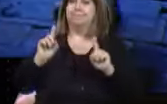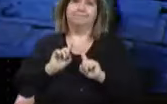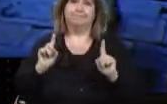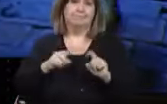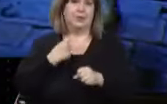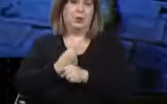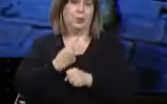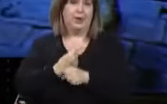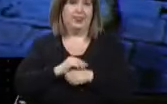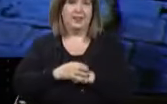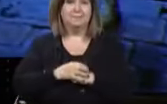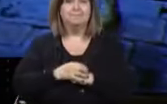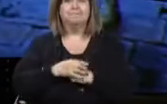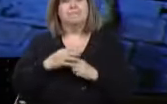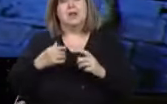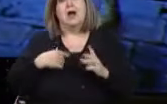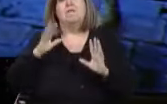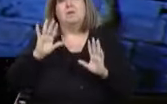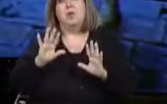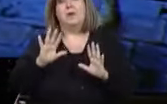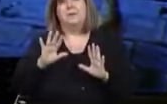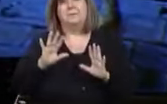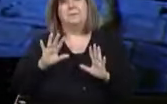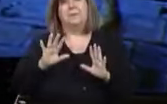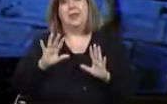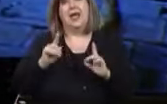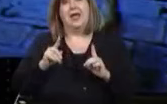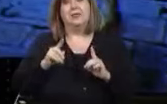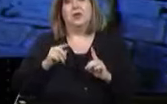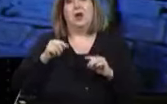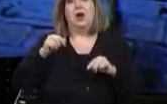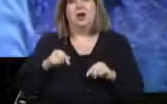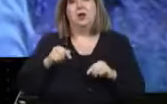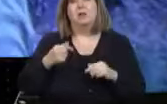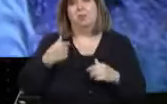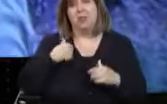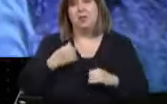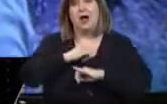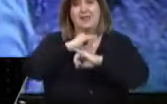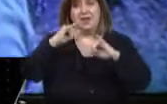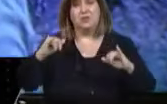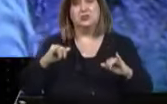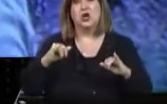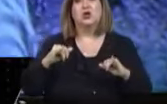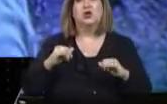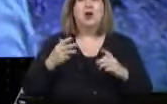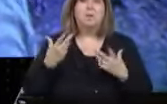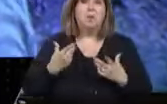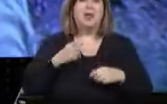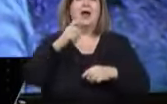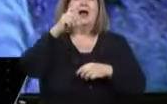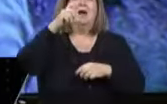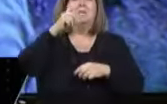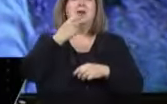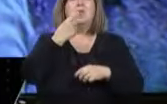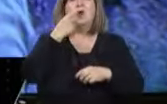situación compleja. Tendremos que ver cómo avanza esta presión mediática que se pueda ejercer. Quizá colabore para que Cancillería acelere